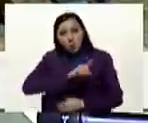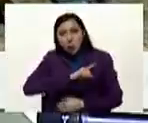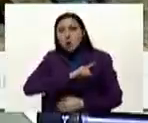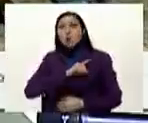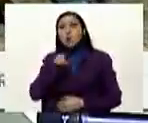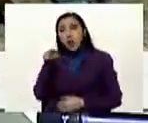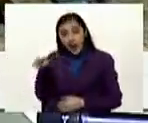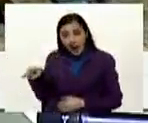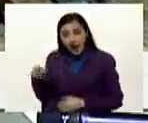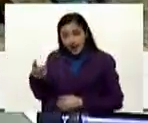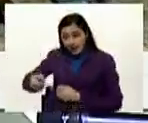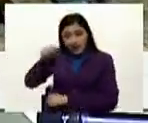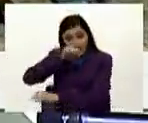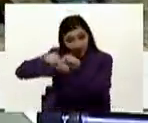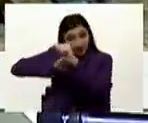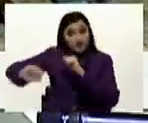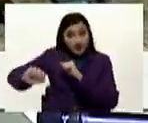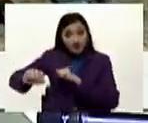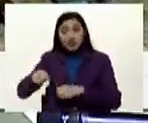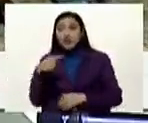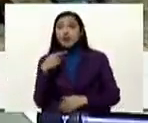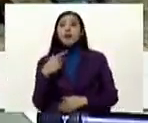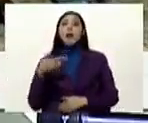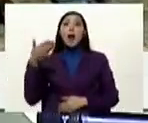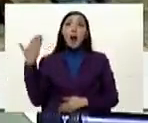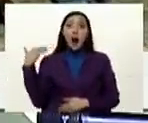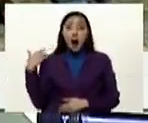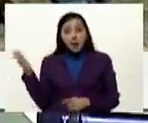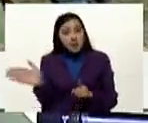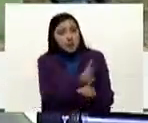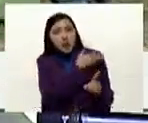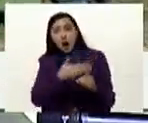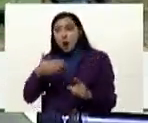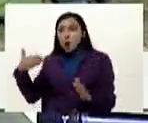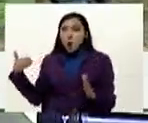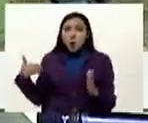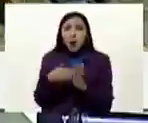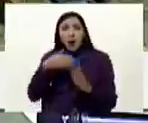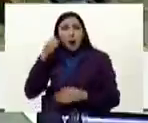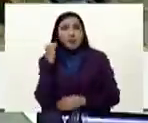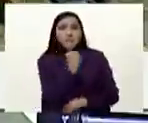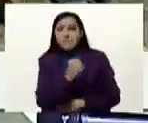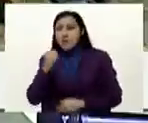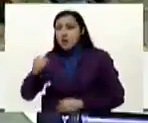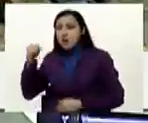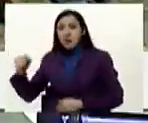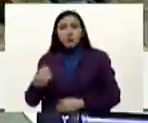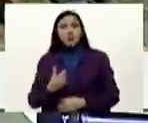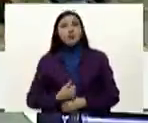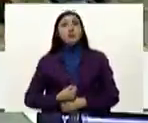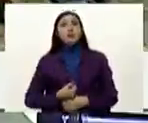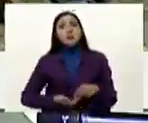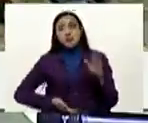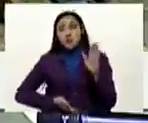defiende masacró, asesinó, desterró,